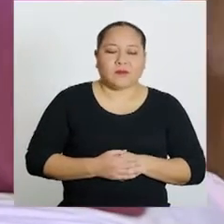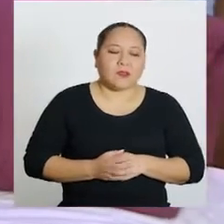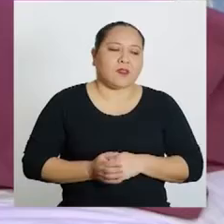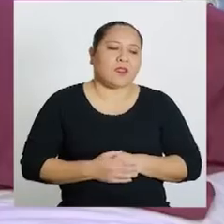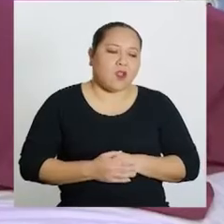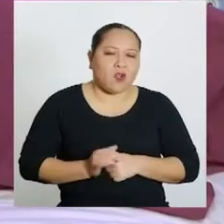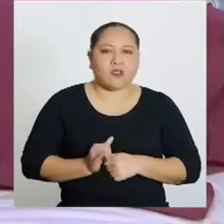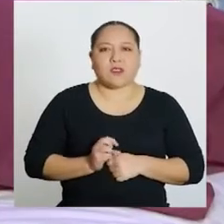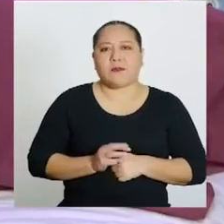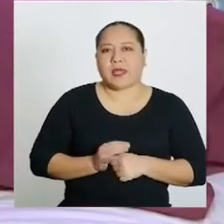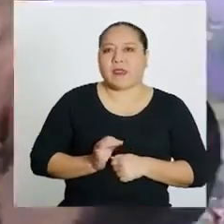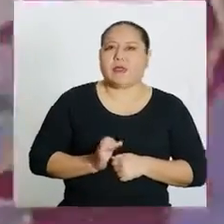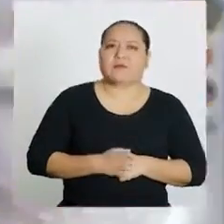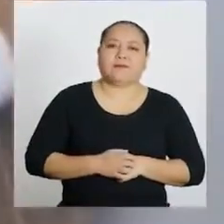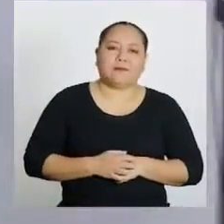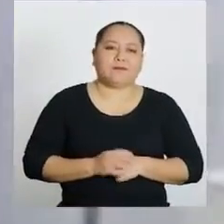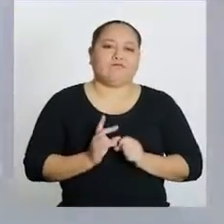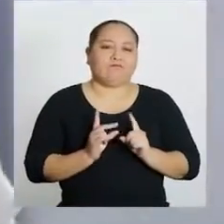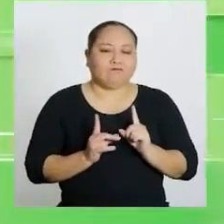Investigar.